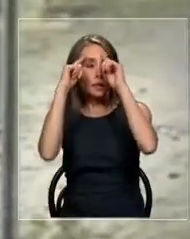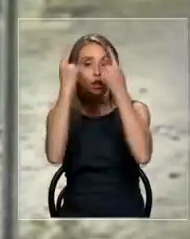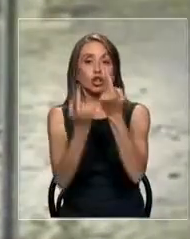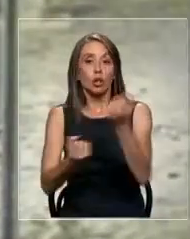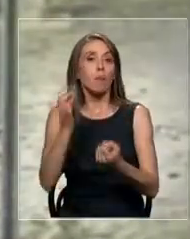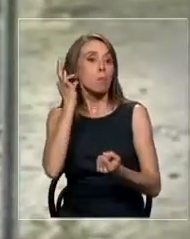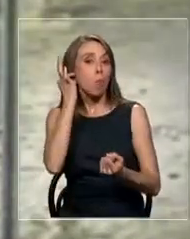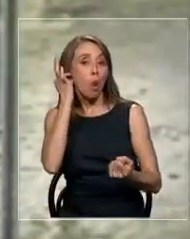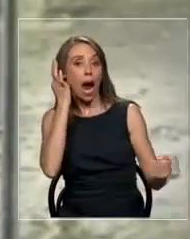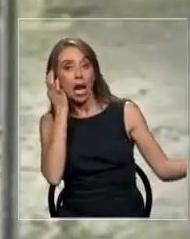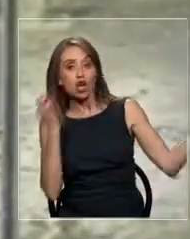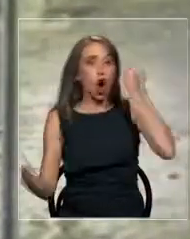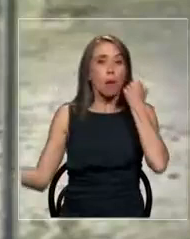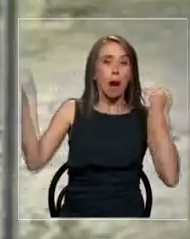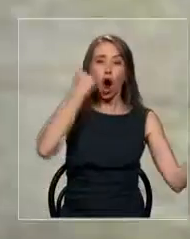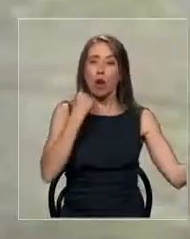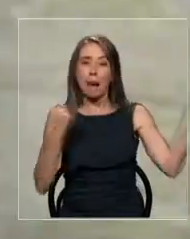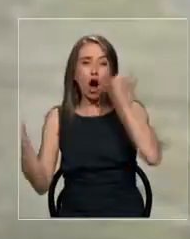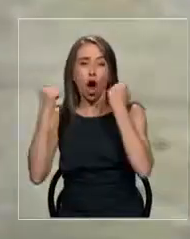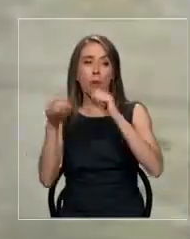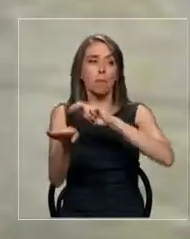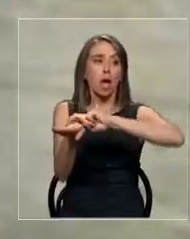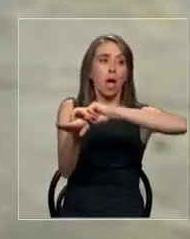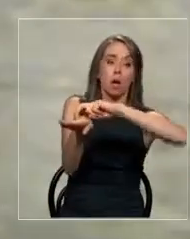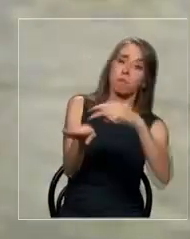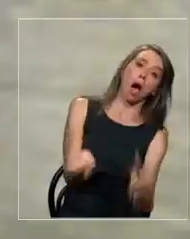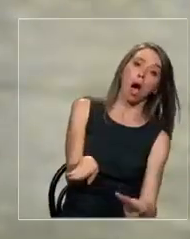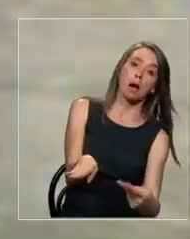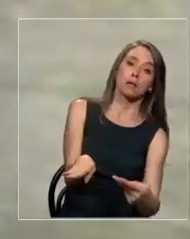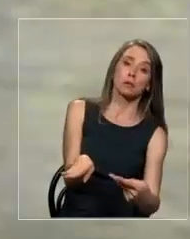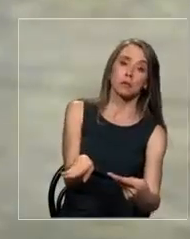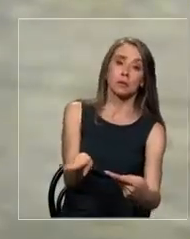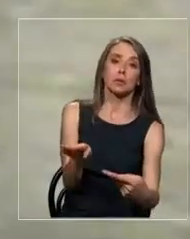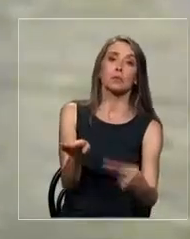a la conductora, quien cae al suelo.